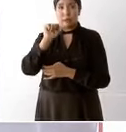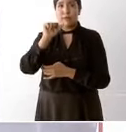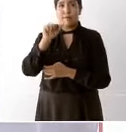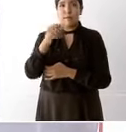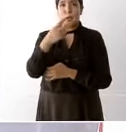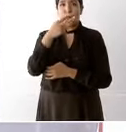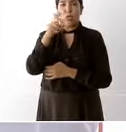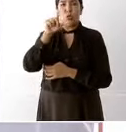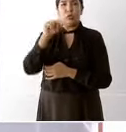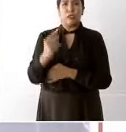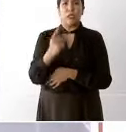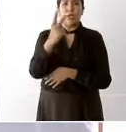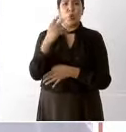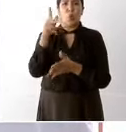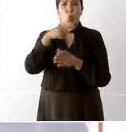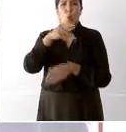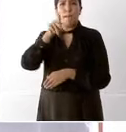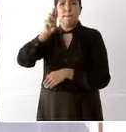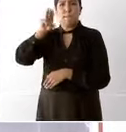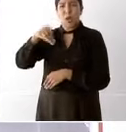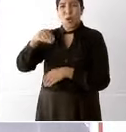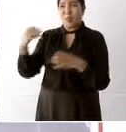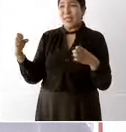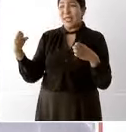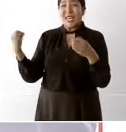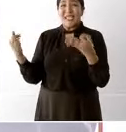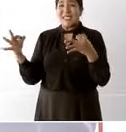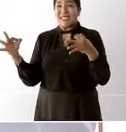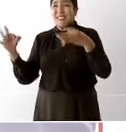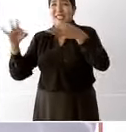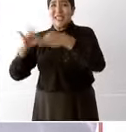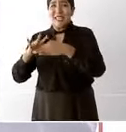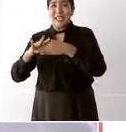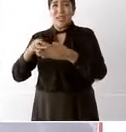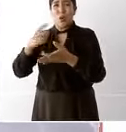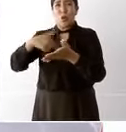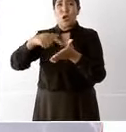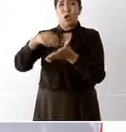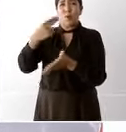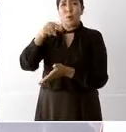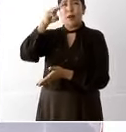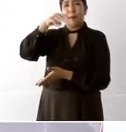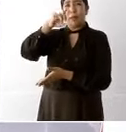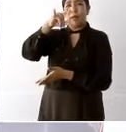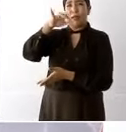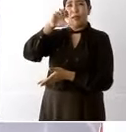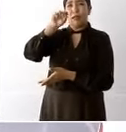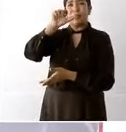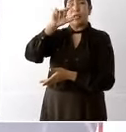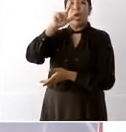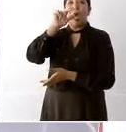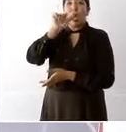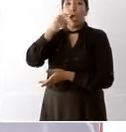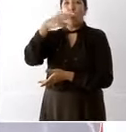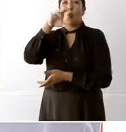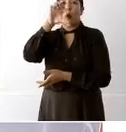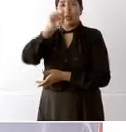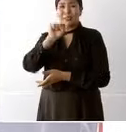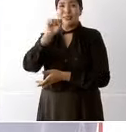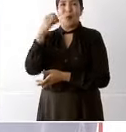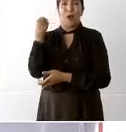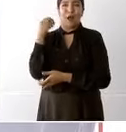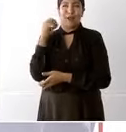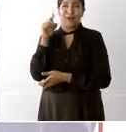ferroviario y a solo 1 kilómetro de medias aguas, punto logístico relevante en el Istmo. El Parque Industrial